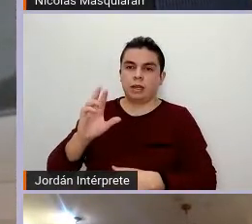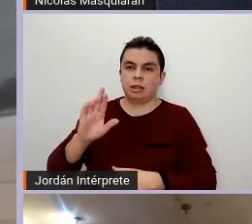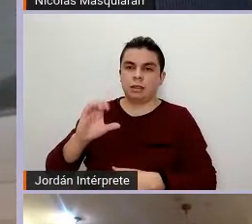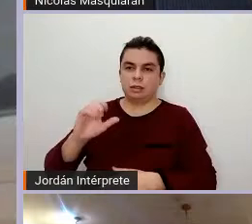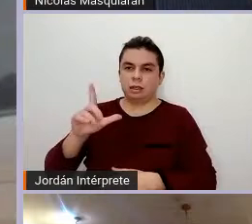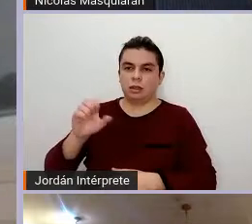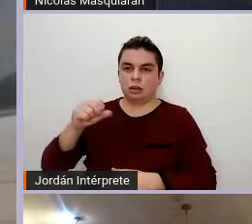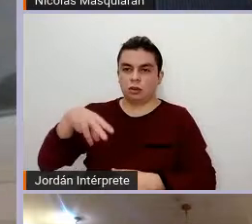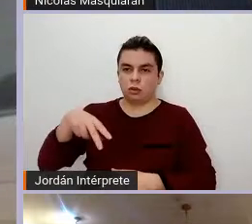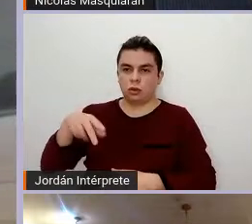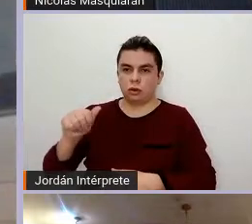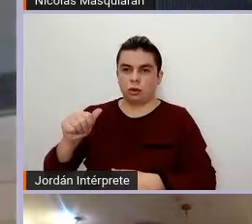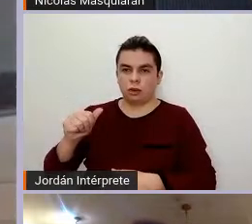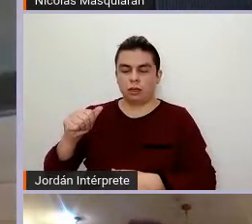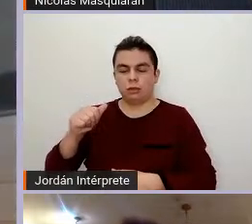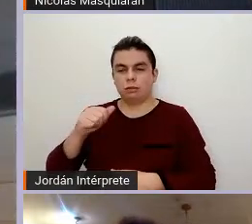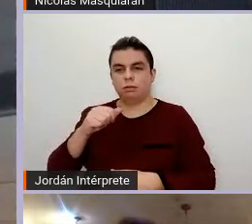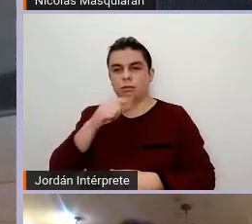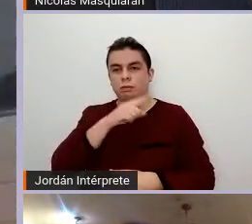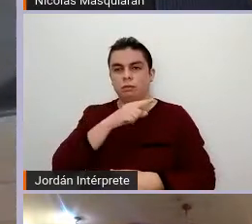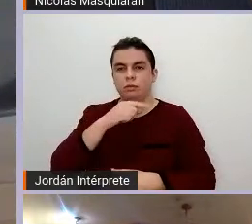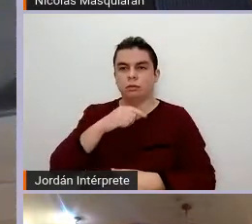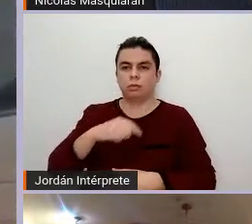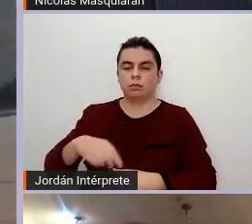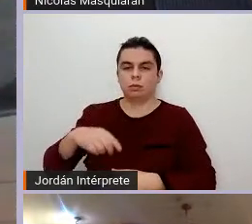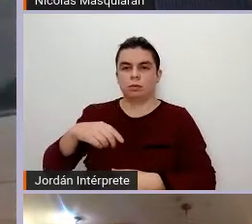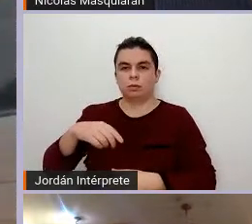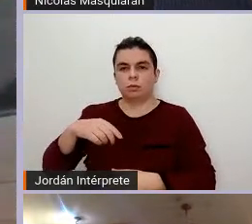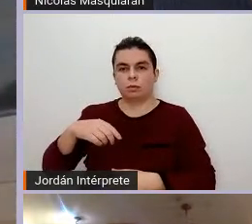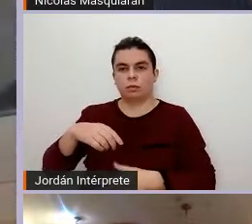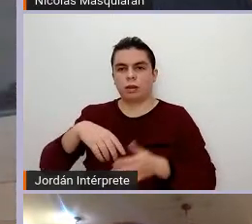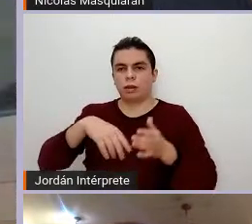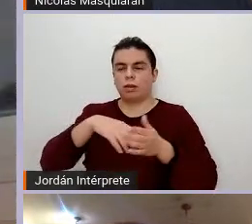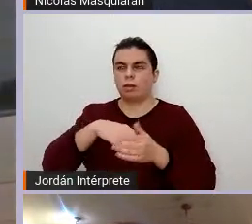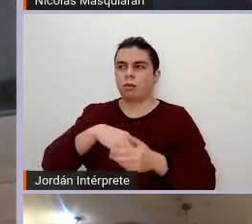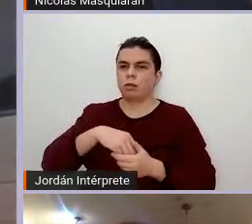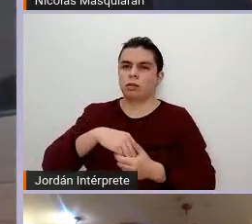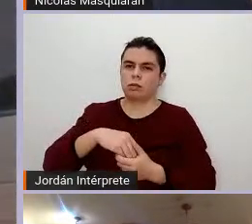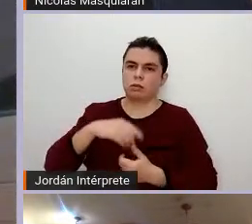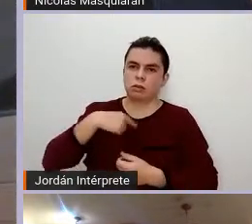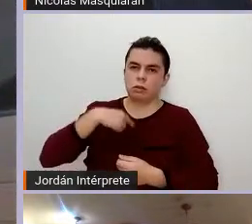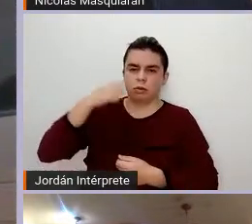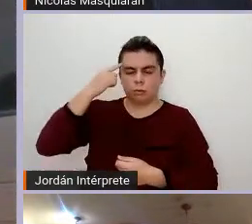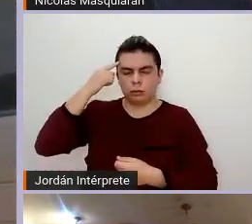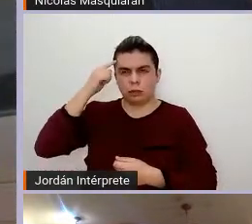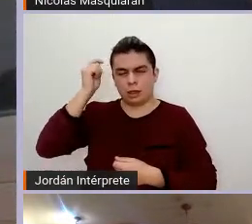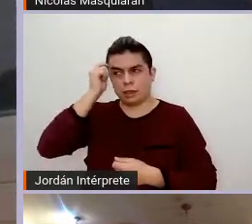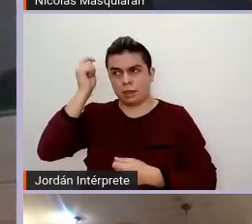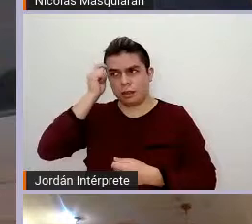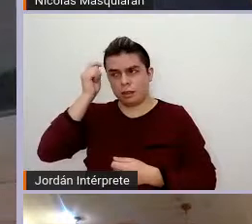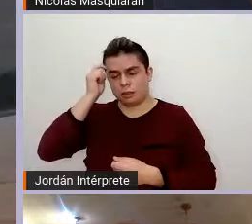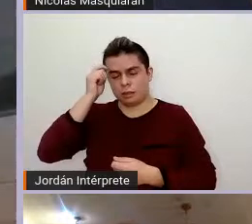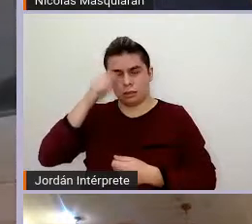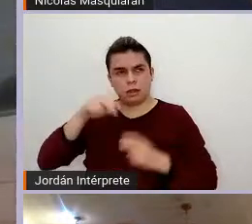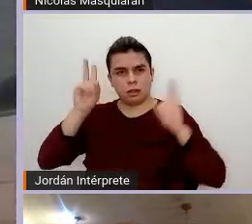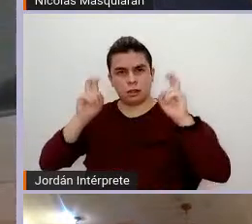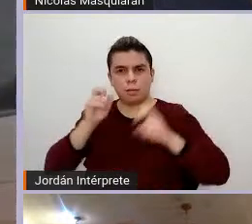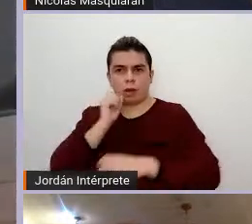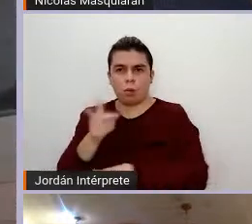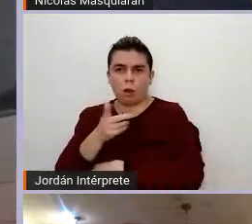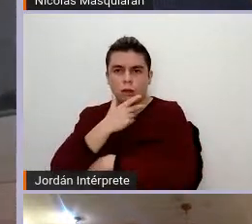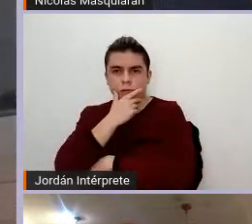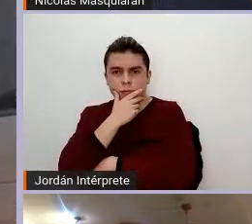y necesitaba algún tema que trabajar en mi tesis, en mi tesina. Y conversé, encontré a un